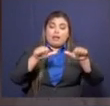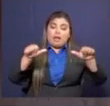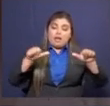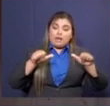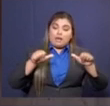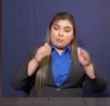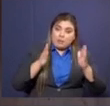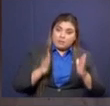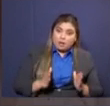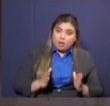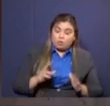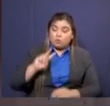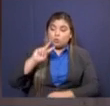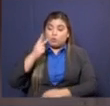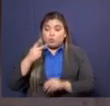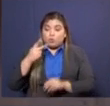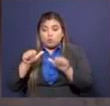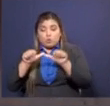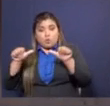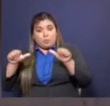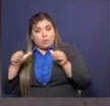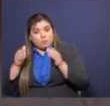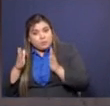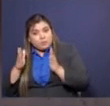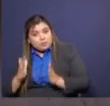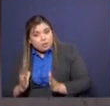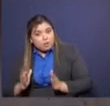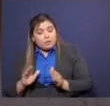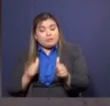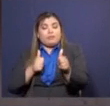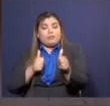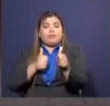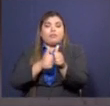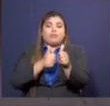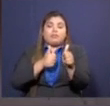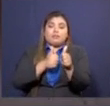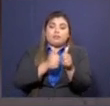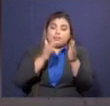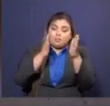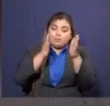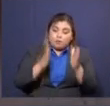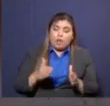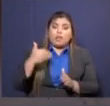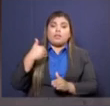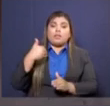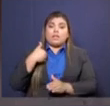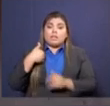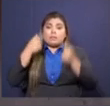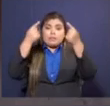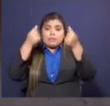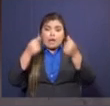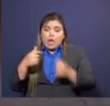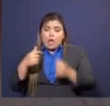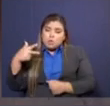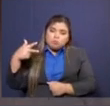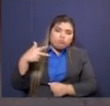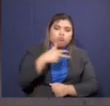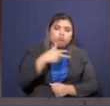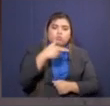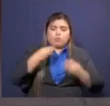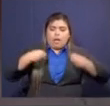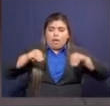administradores, subadministradores, asesores, tendrán un recorte en su salario y gastos